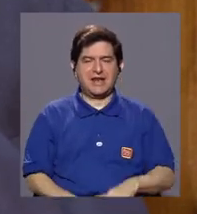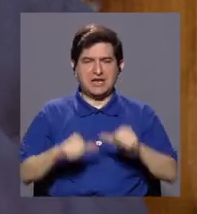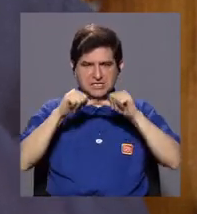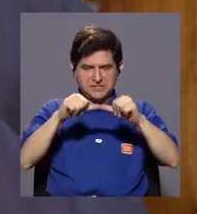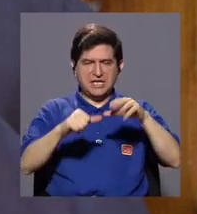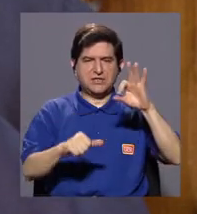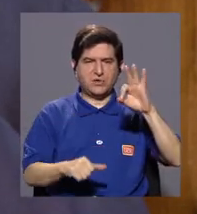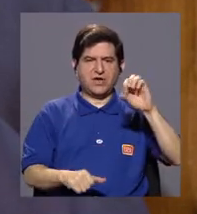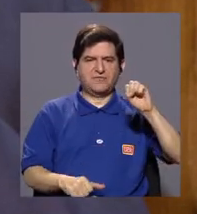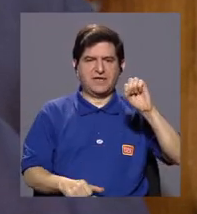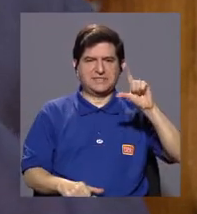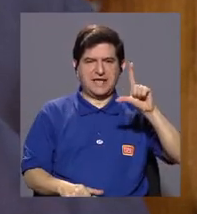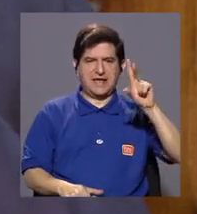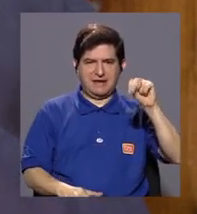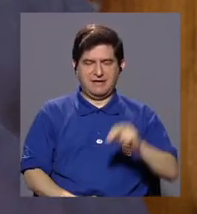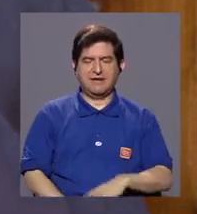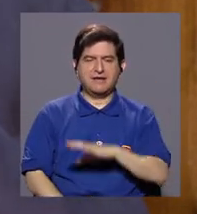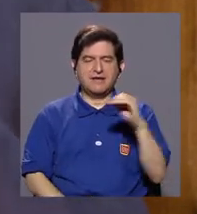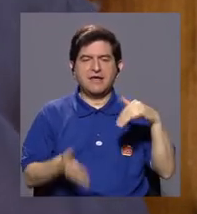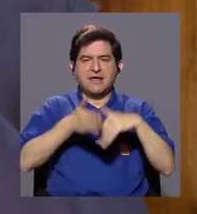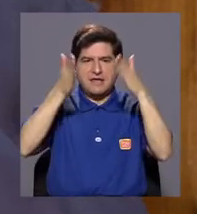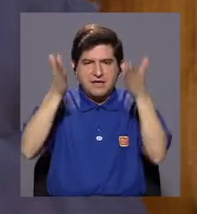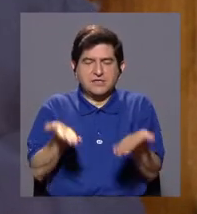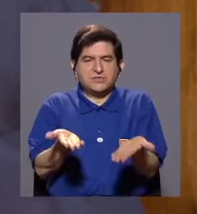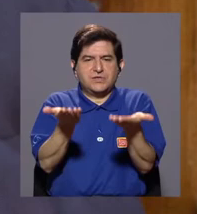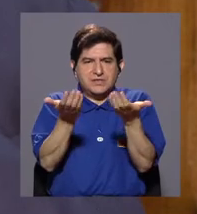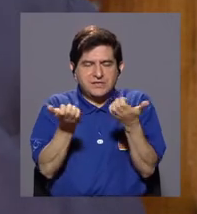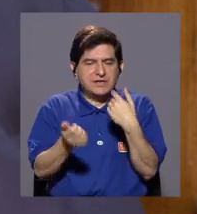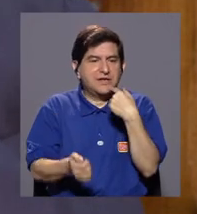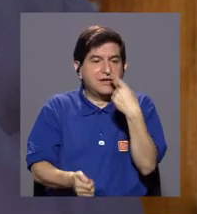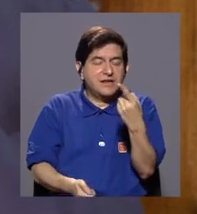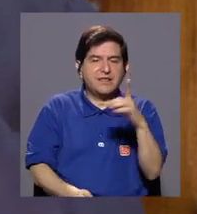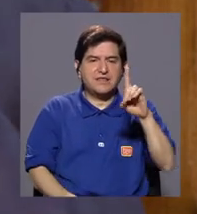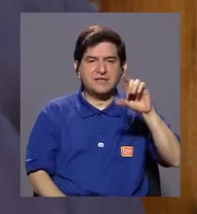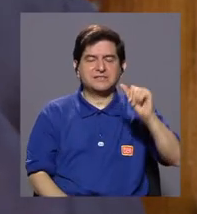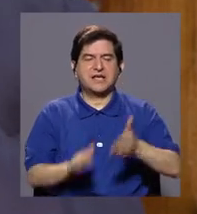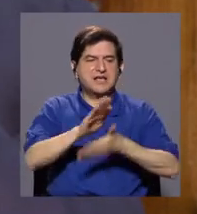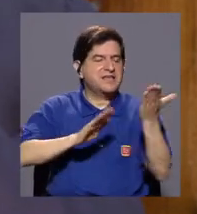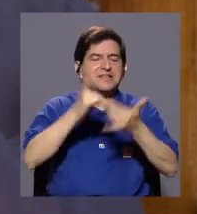en el gobierno. Mientras tanto, los estudiantes lo que le dicen a